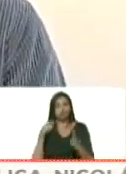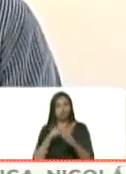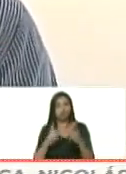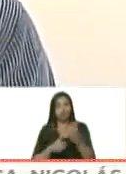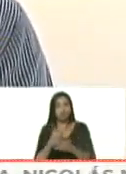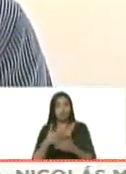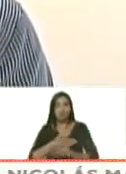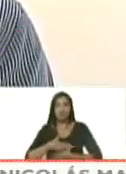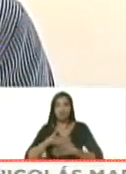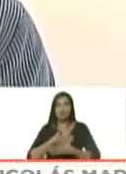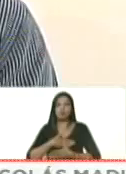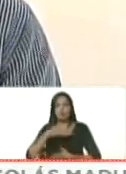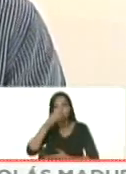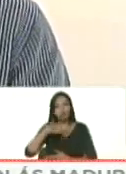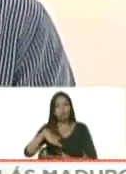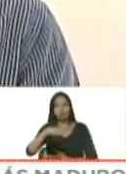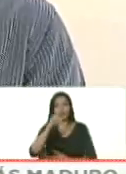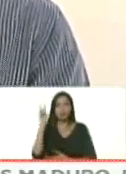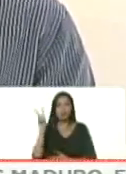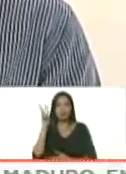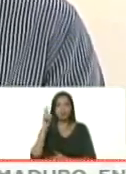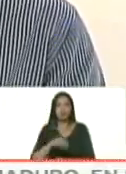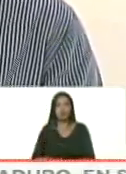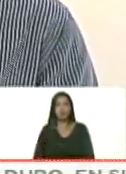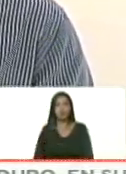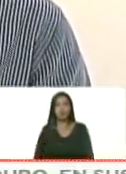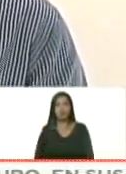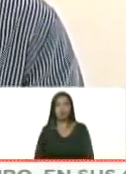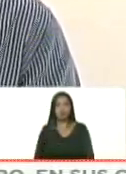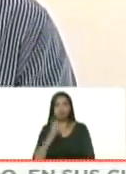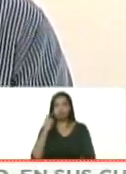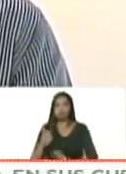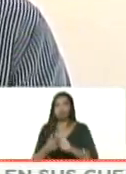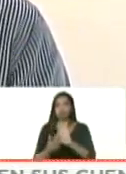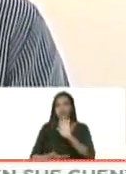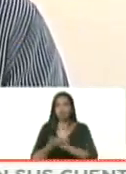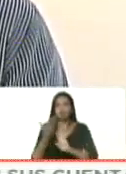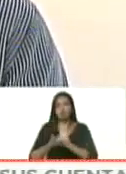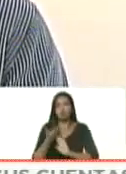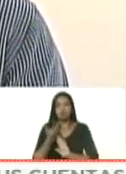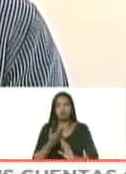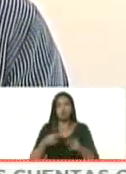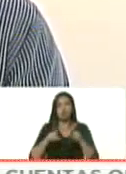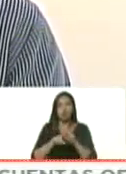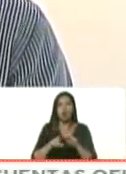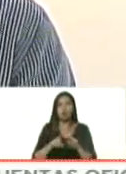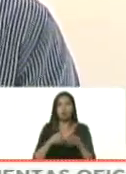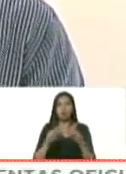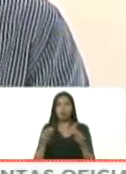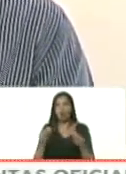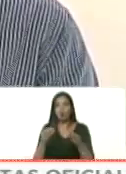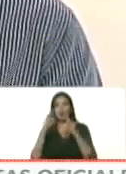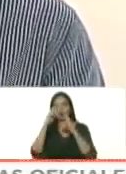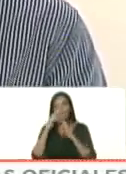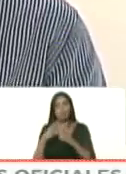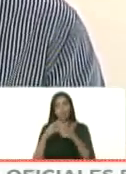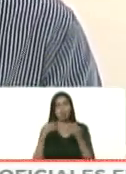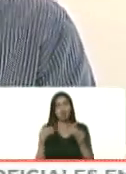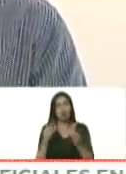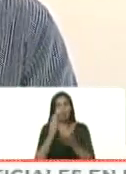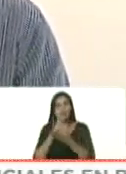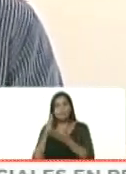el bienestar del pueblo venezolano. Destacamos la importancia de que las partes respeten las